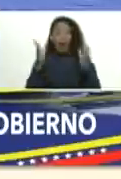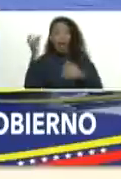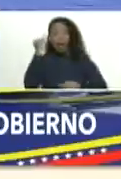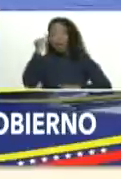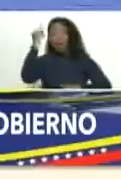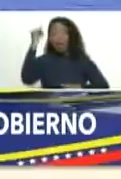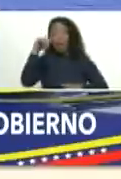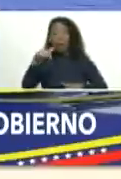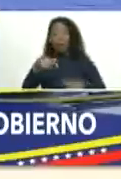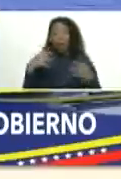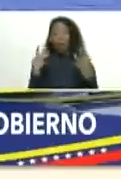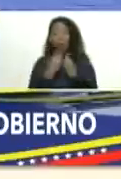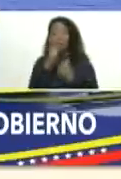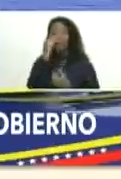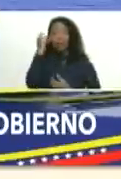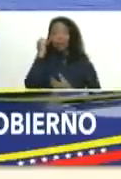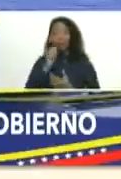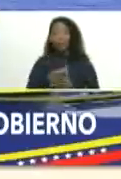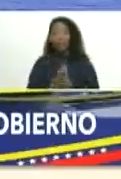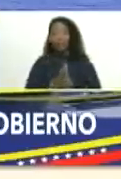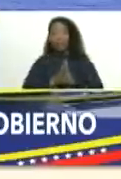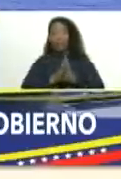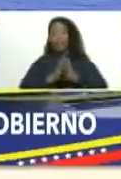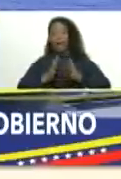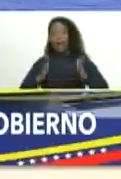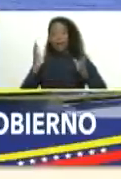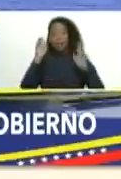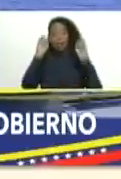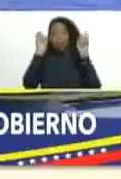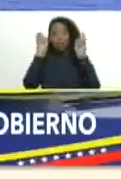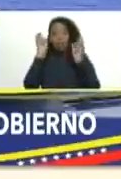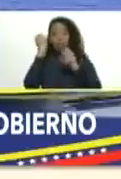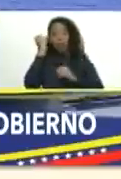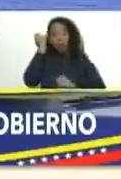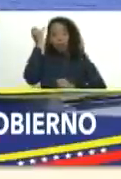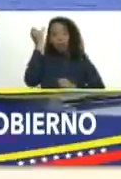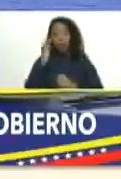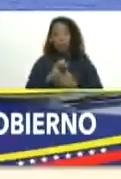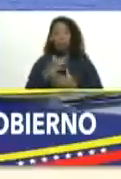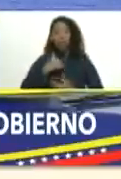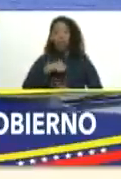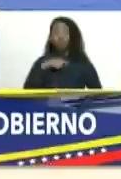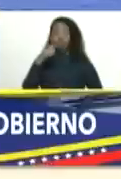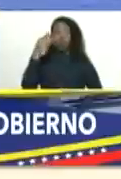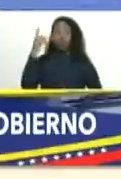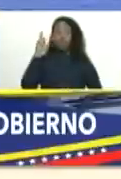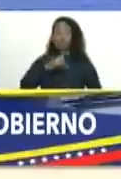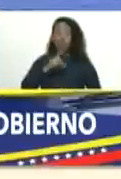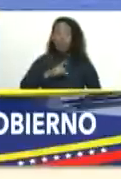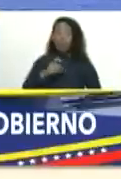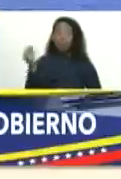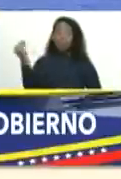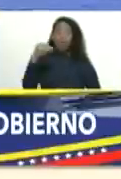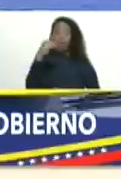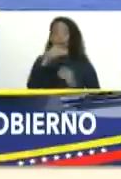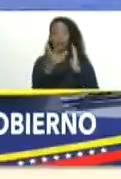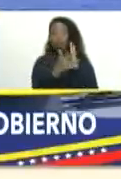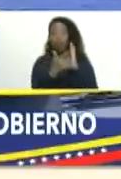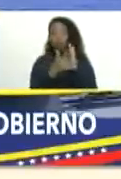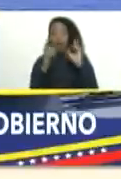compañeros, compañeras, con una gran creatividad. Lo necesitamos, cada vez más.